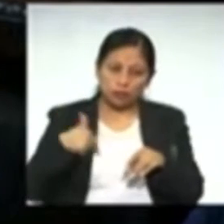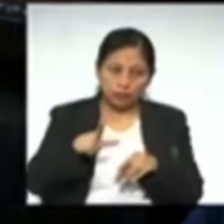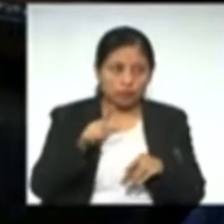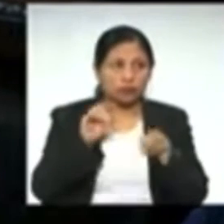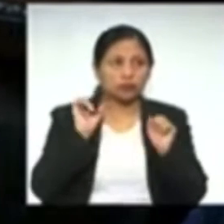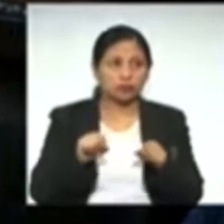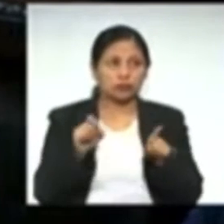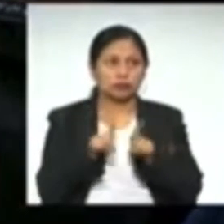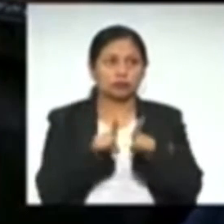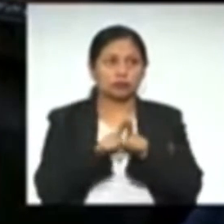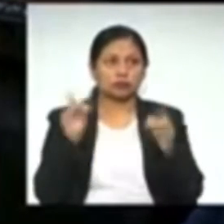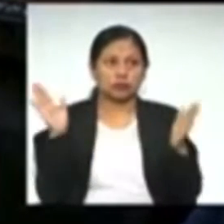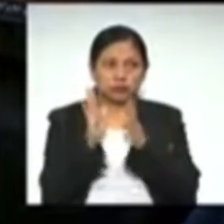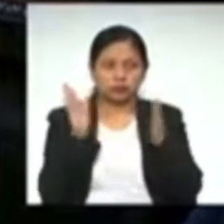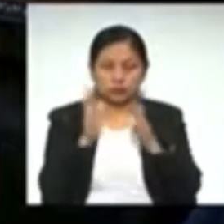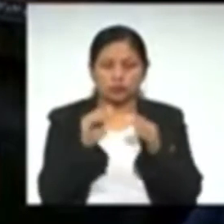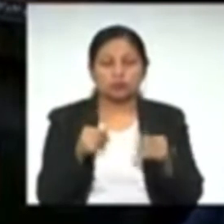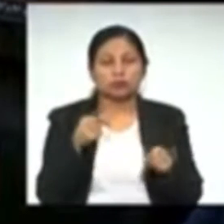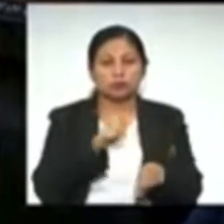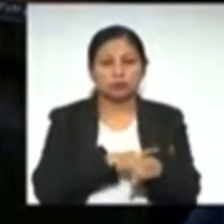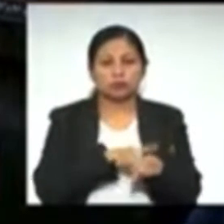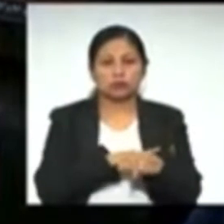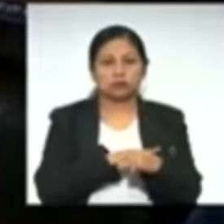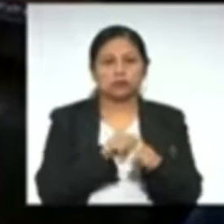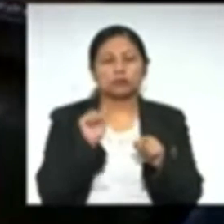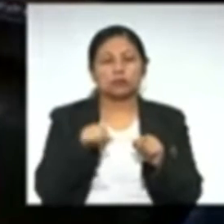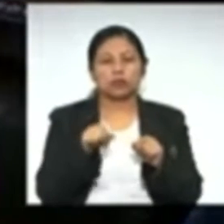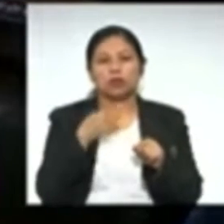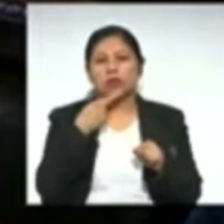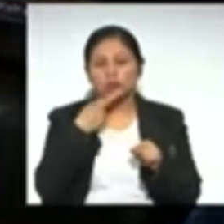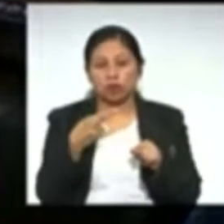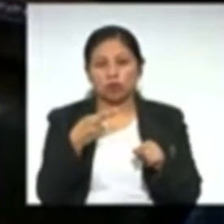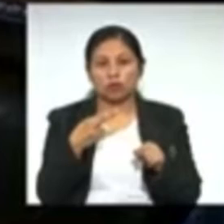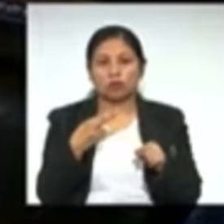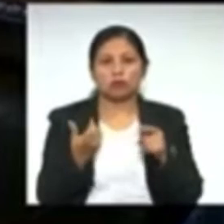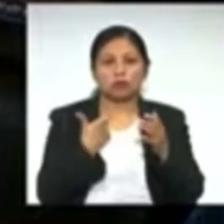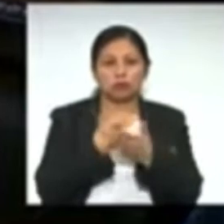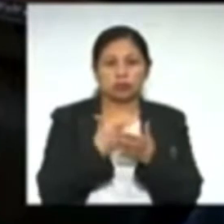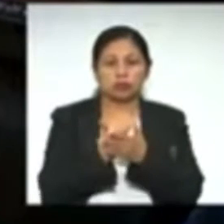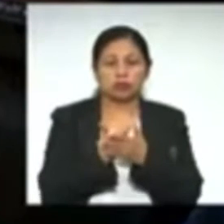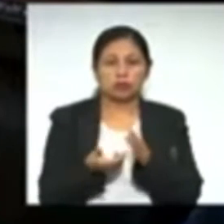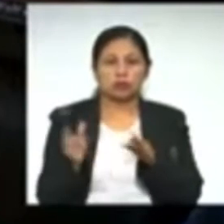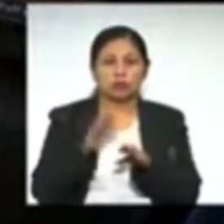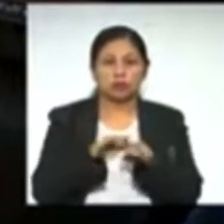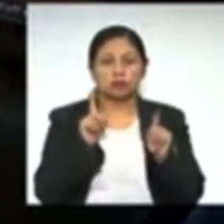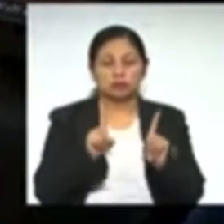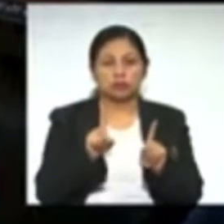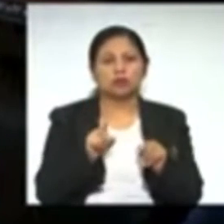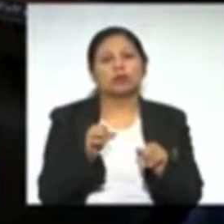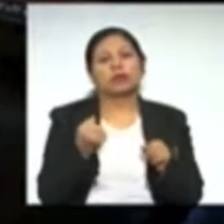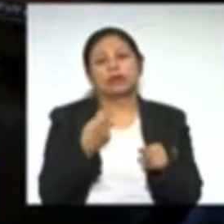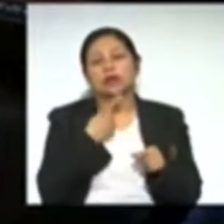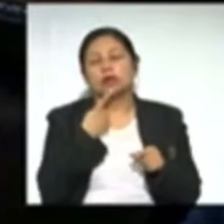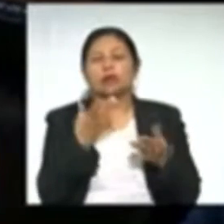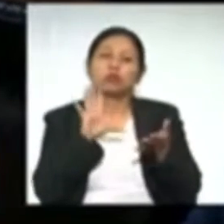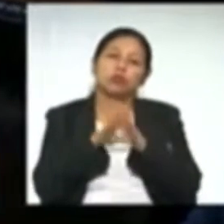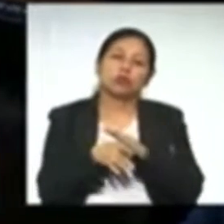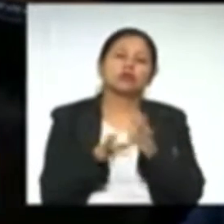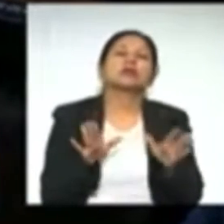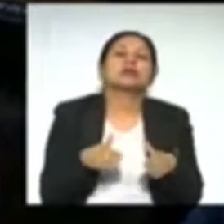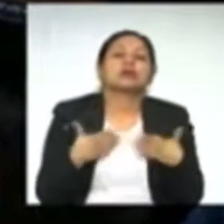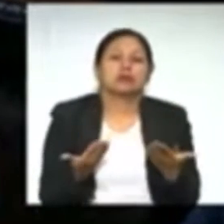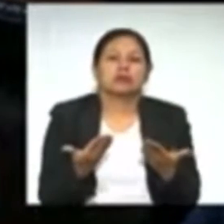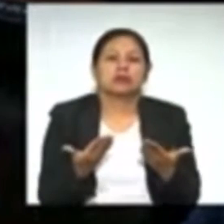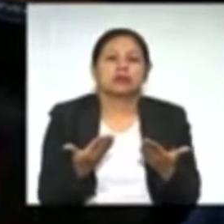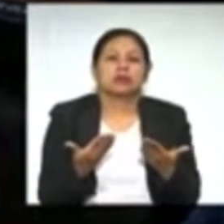Hoy estamos enfrentando un aumento o una pequeña solución a los precios. Y lo que va a subir después,